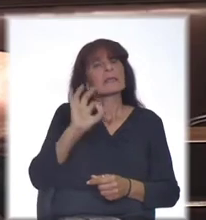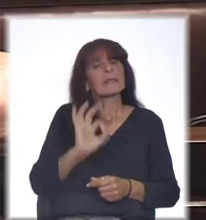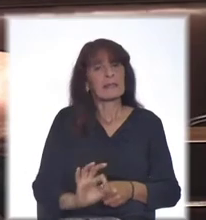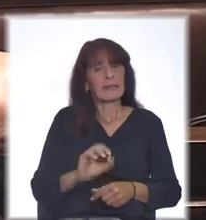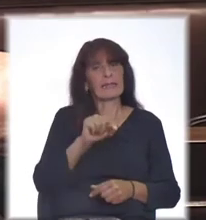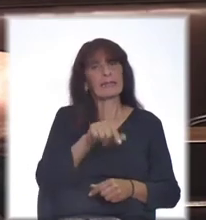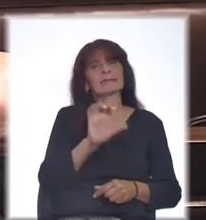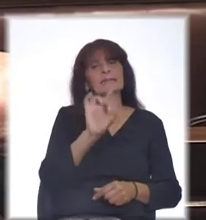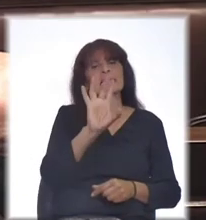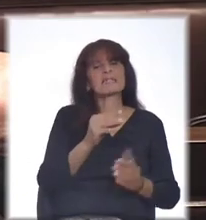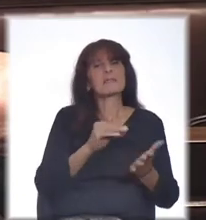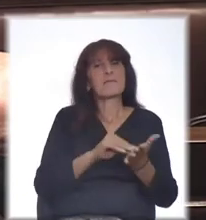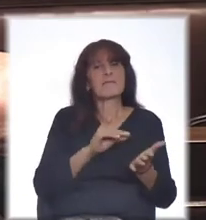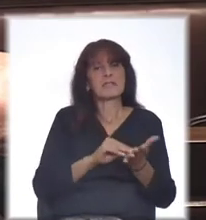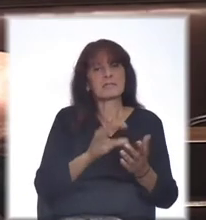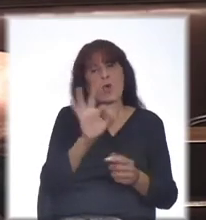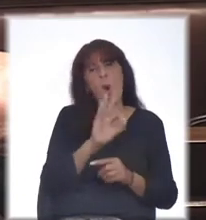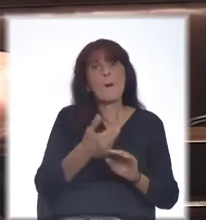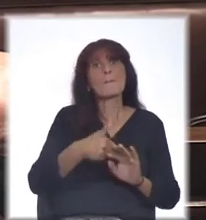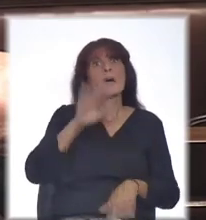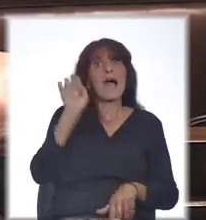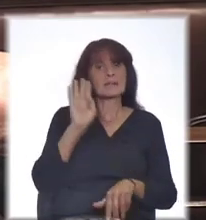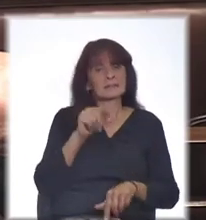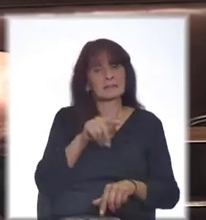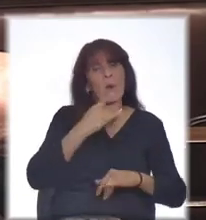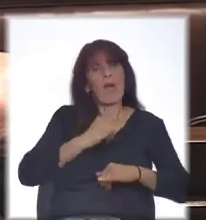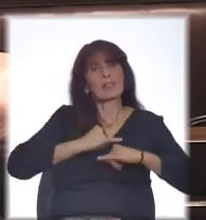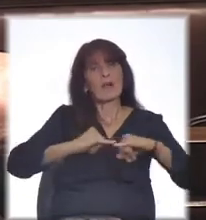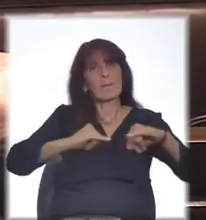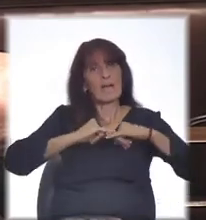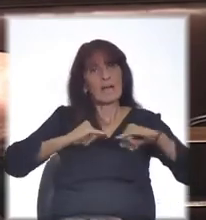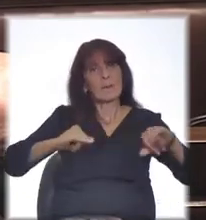menos en 15 oportunidades o más a lo largo de la campaña.